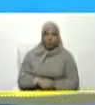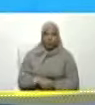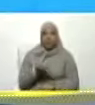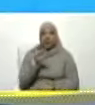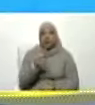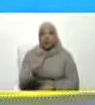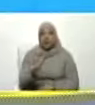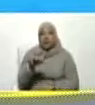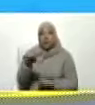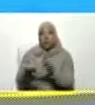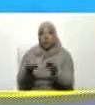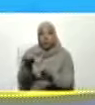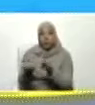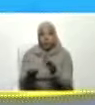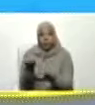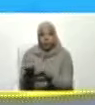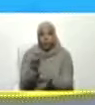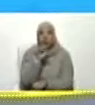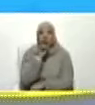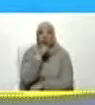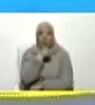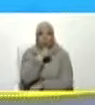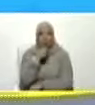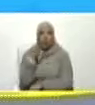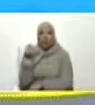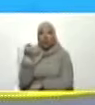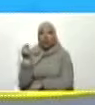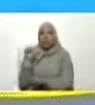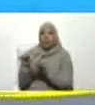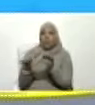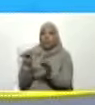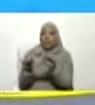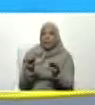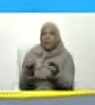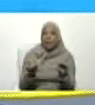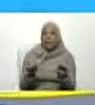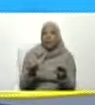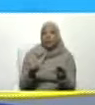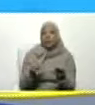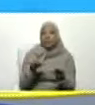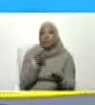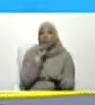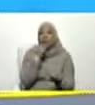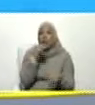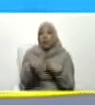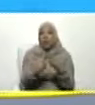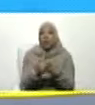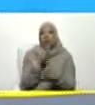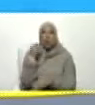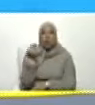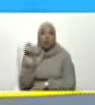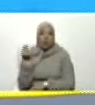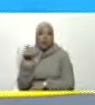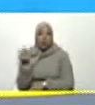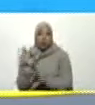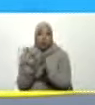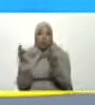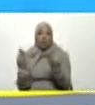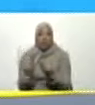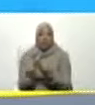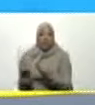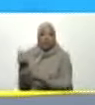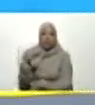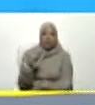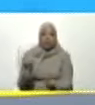Cinco generaciones, siete fuerzas, sumando a todo el que debe ser